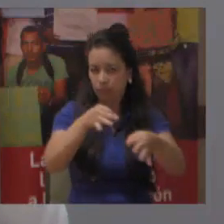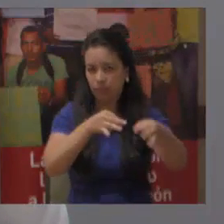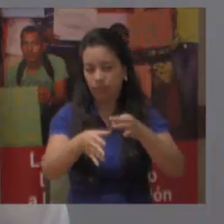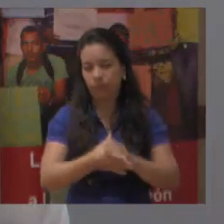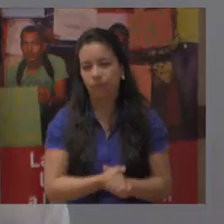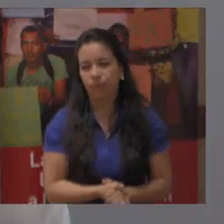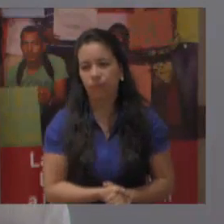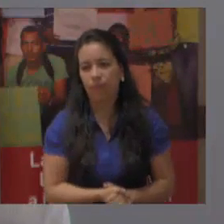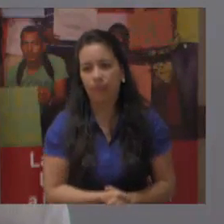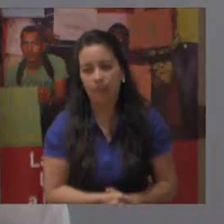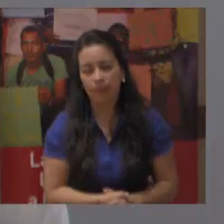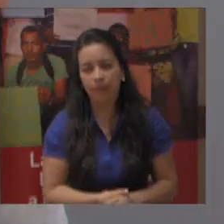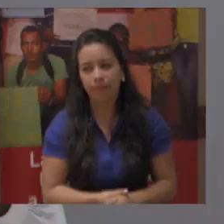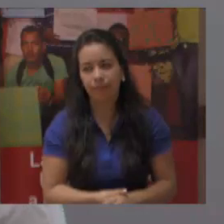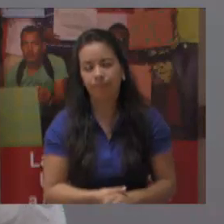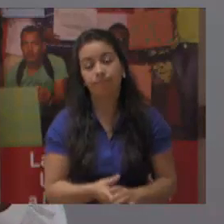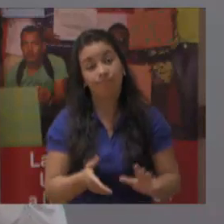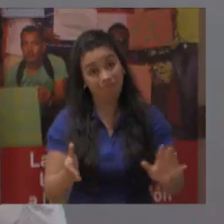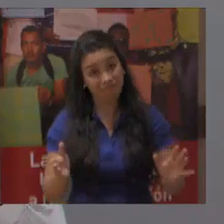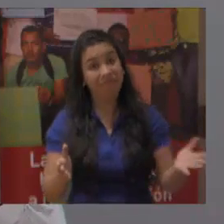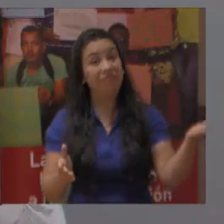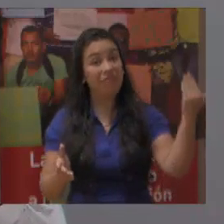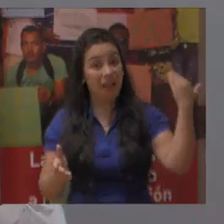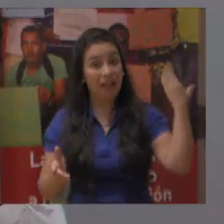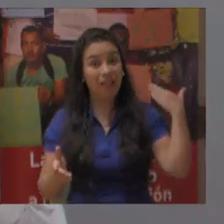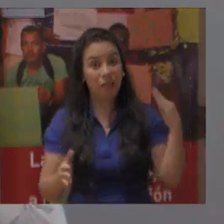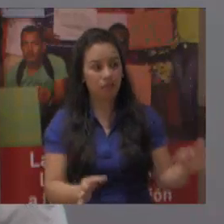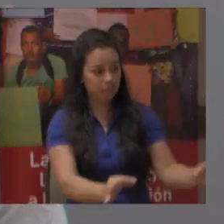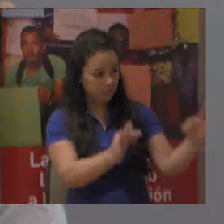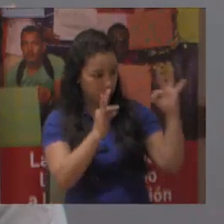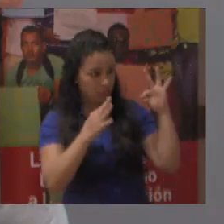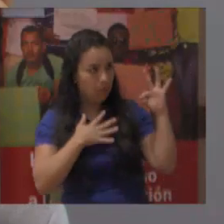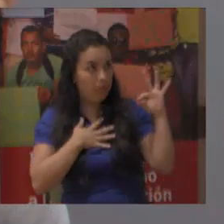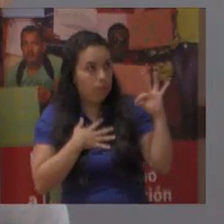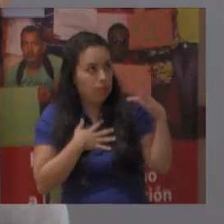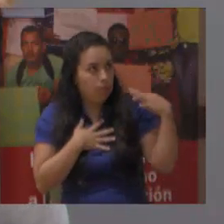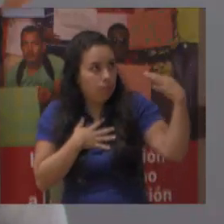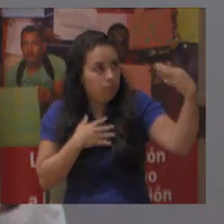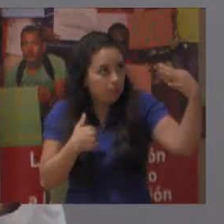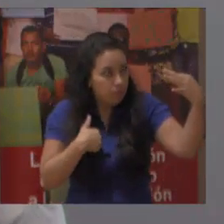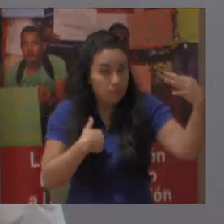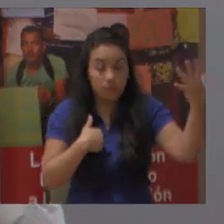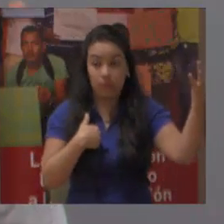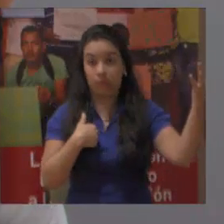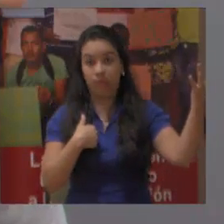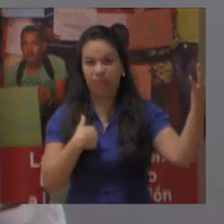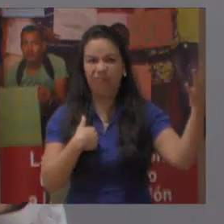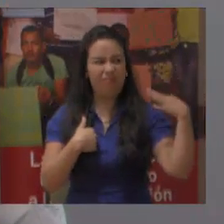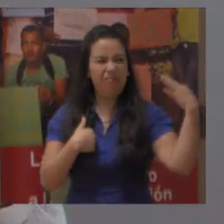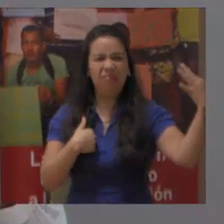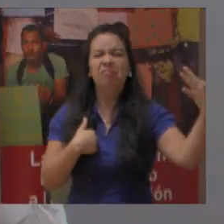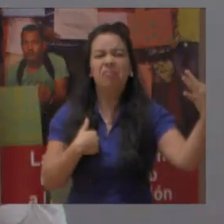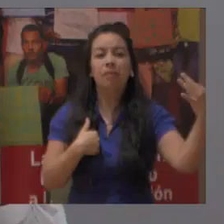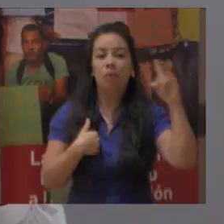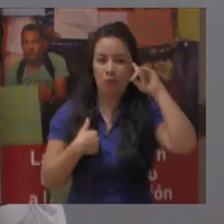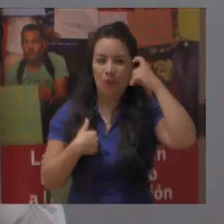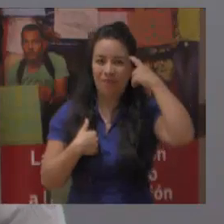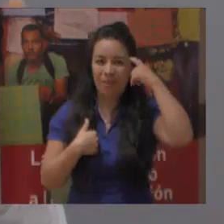tuve el privilegio y el honor de trabajar con el gobierno de